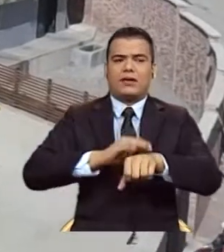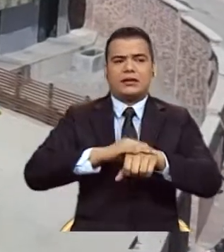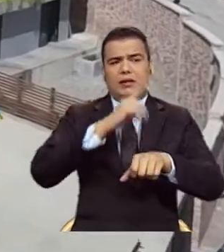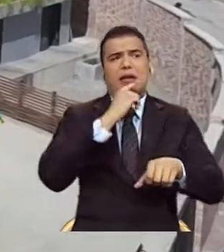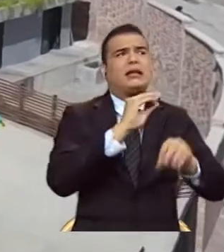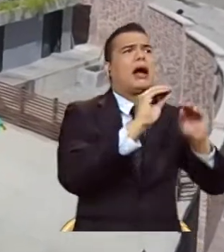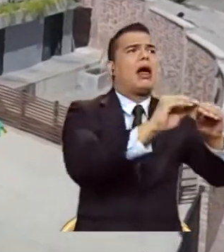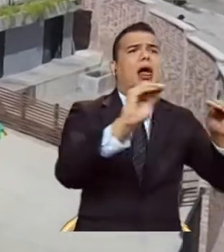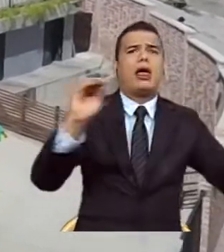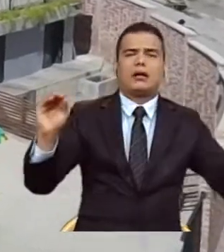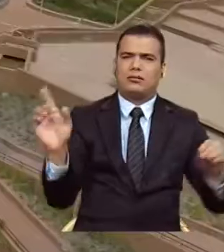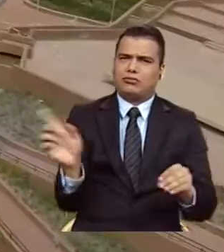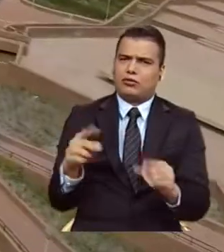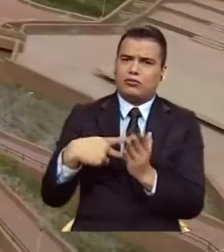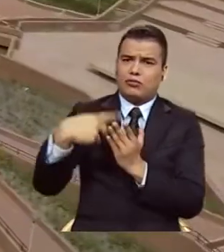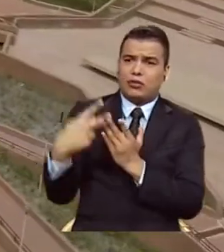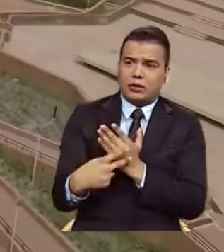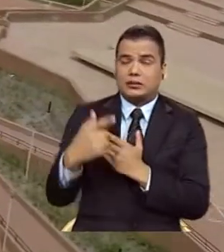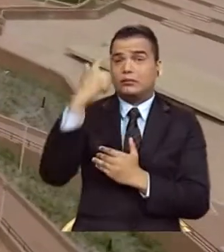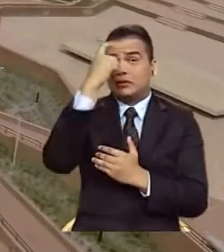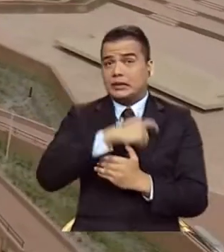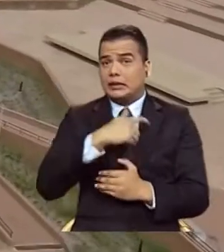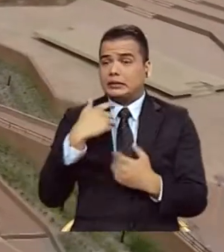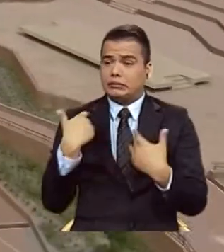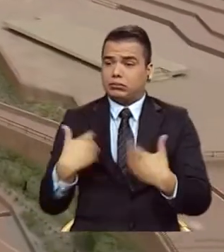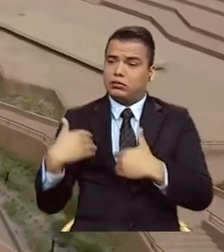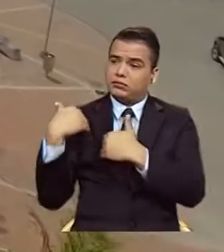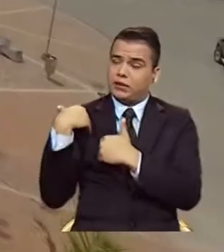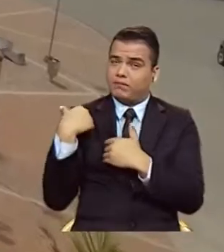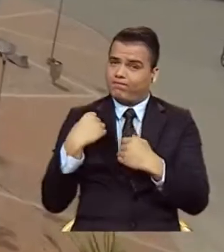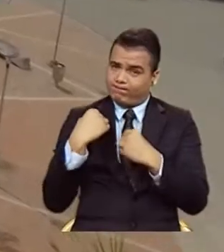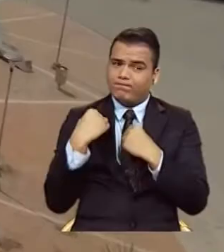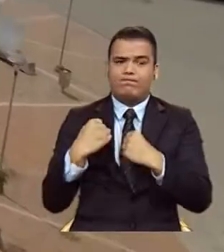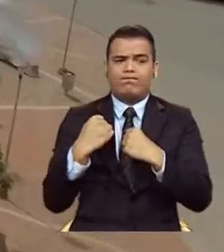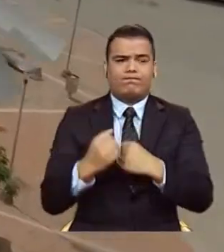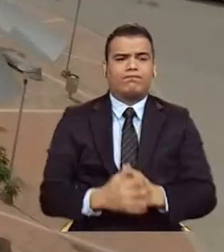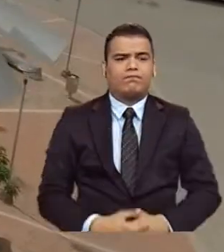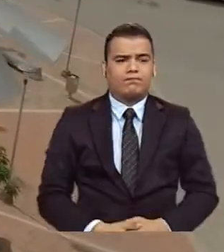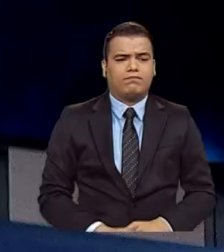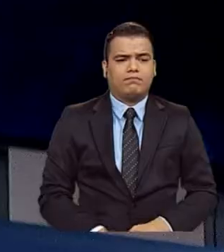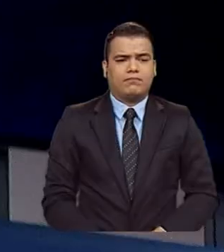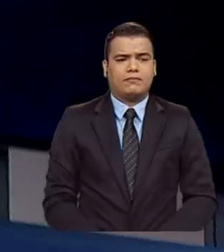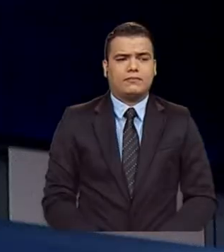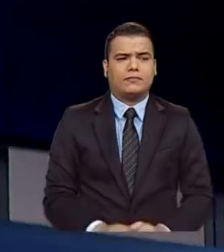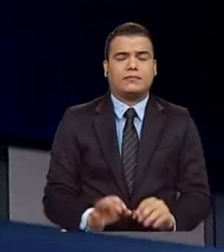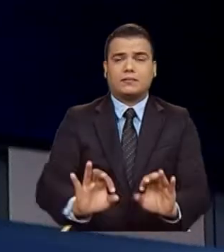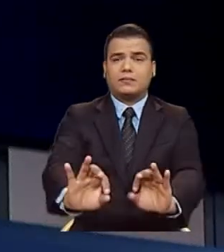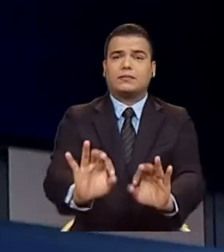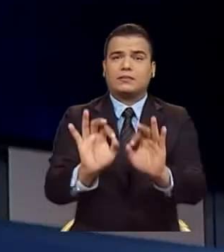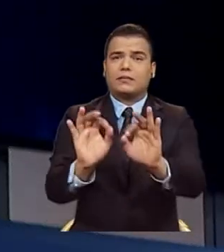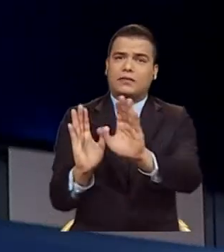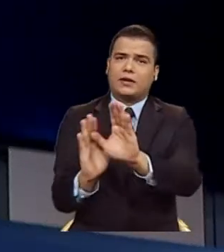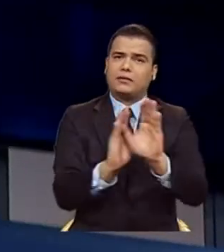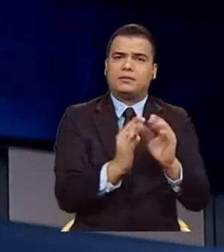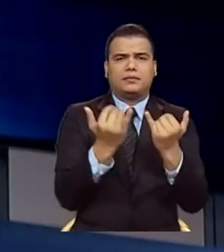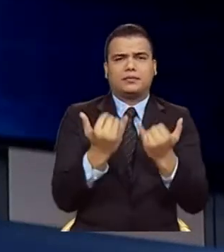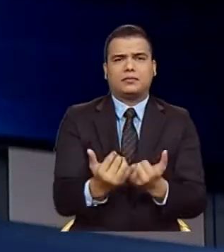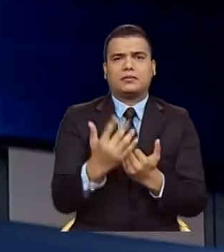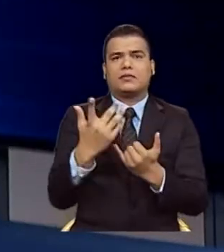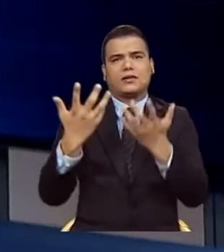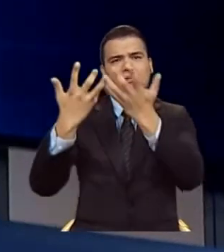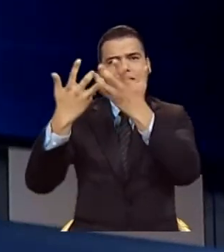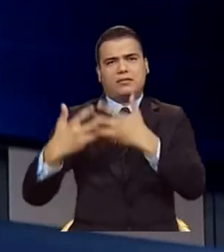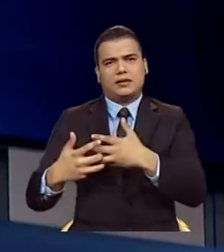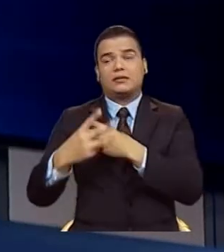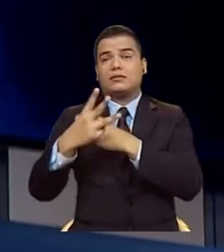alarmas, ya que este proyecto se ha asumido con la mayor responsabilidad posible. Y hoy en el mundo empresarial